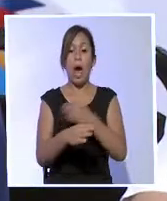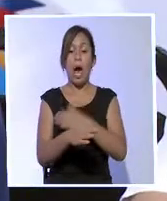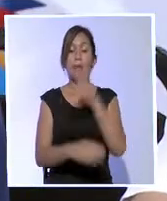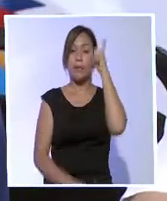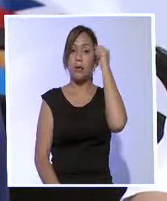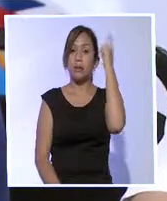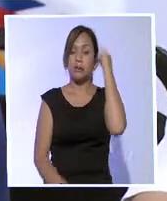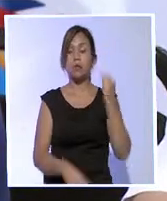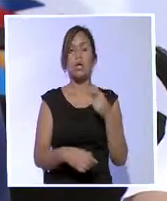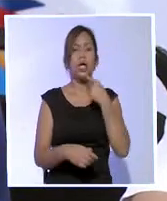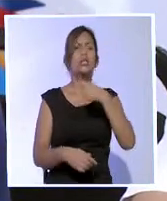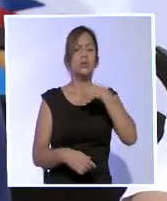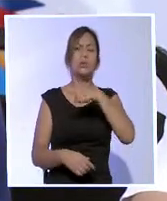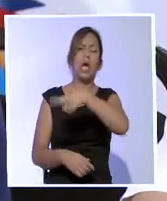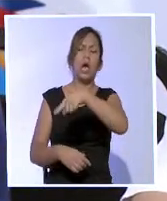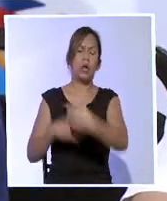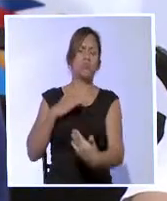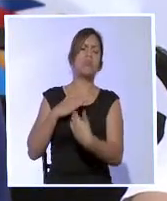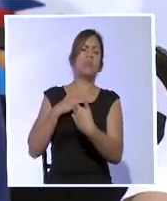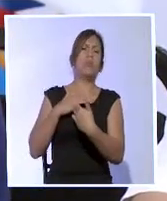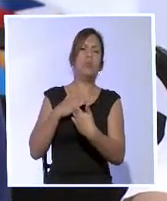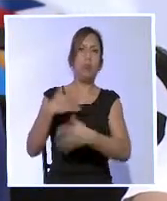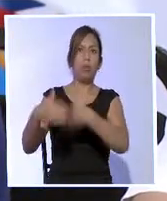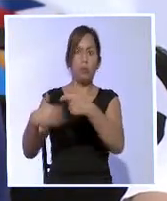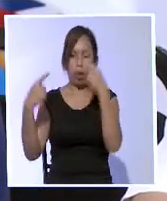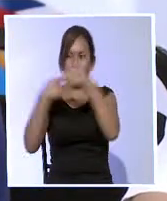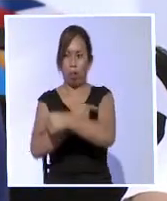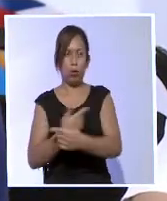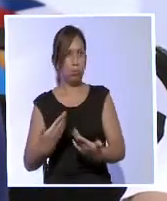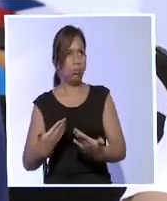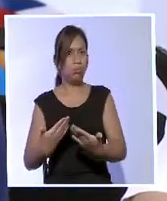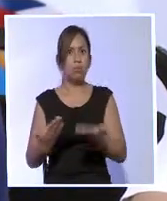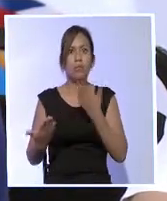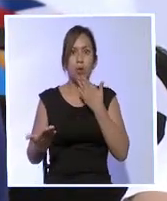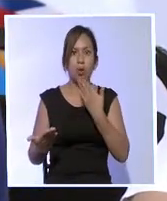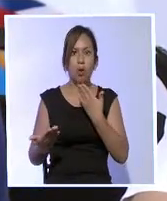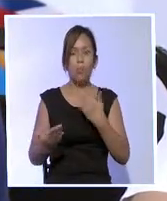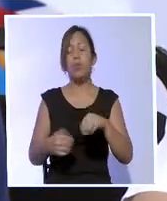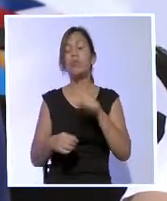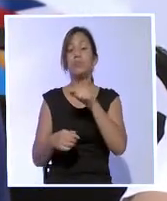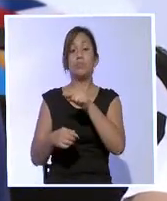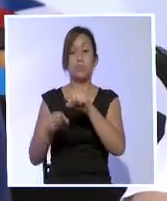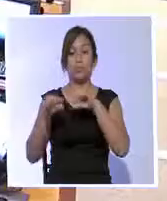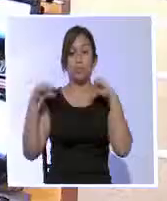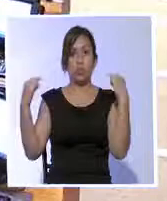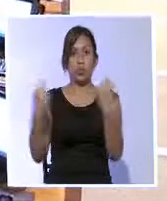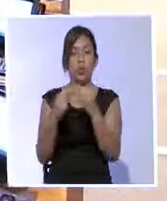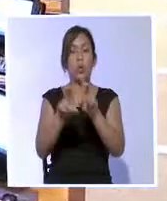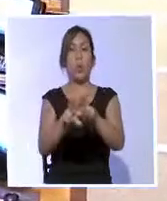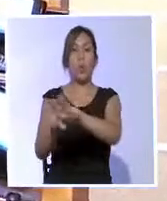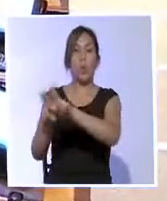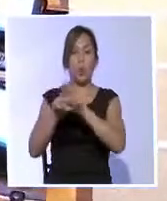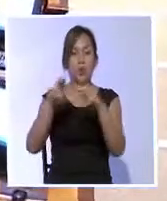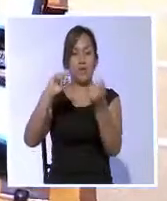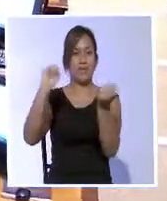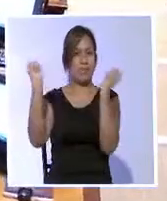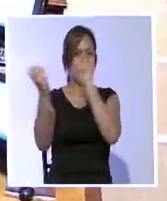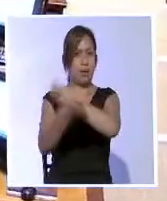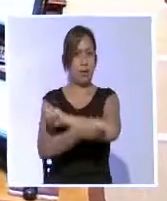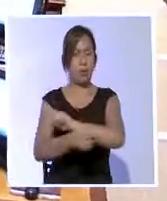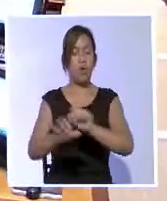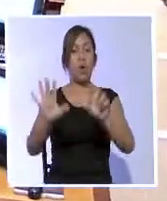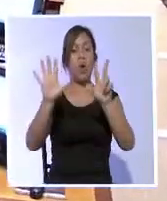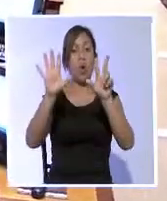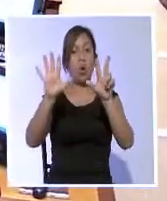horas atrás de los 31 legisladores que formaban parte del bloque legislativo unidad por el cambio 8